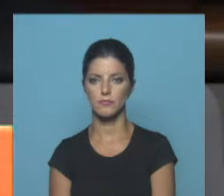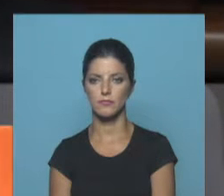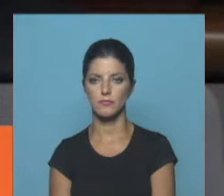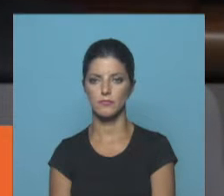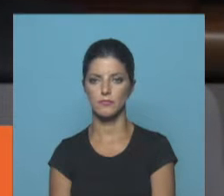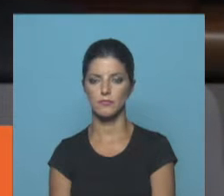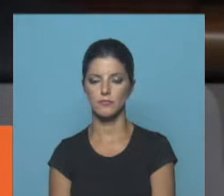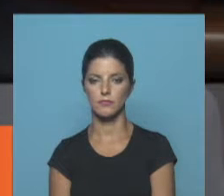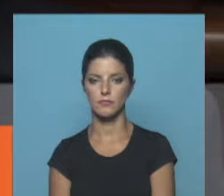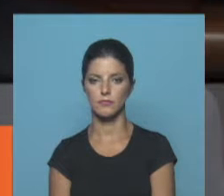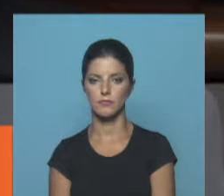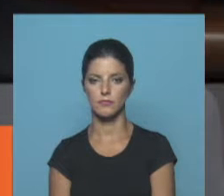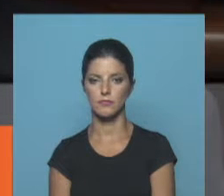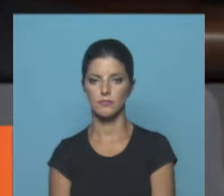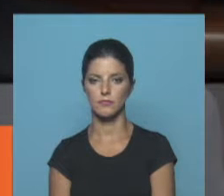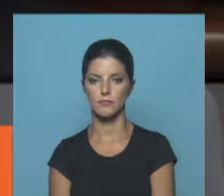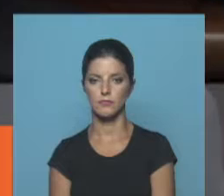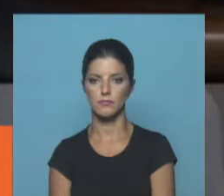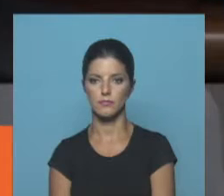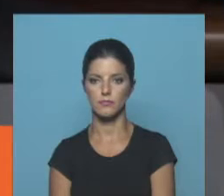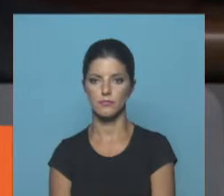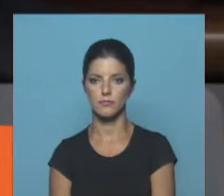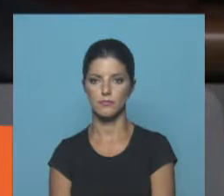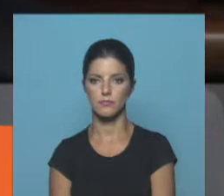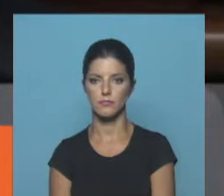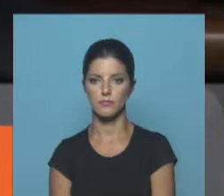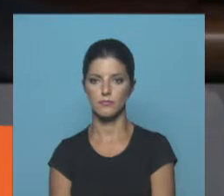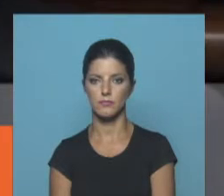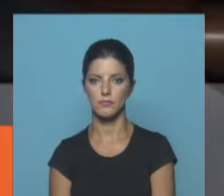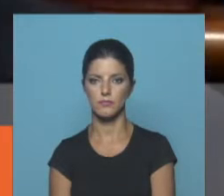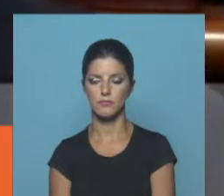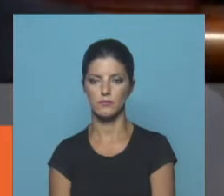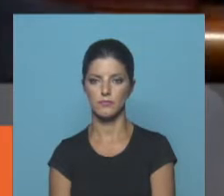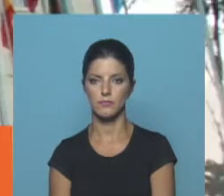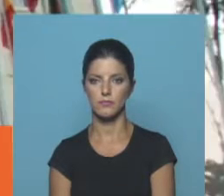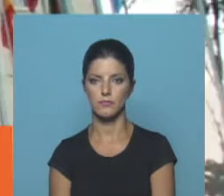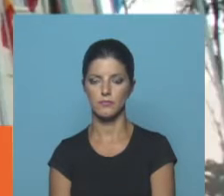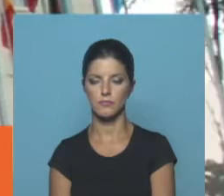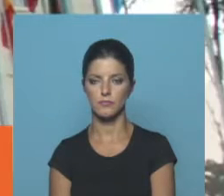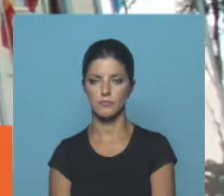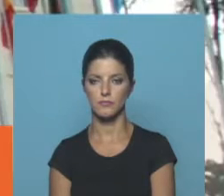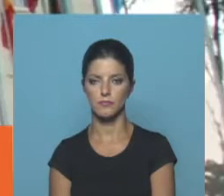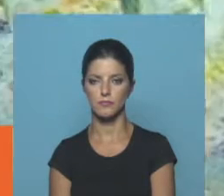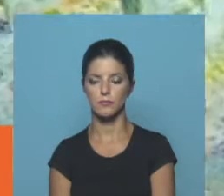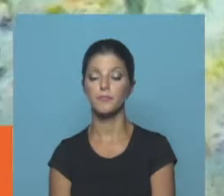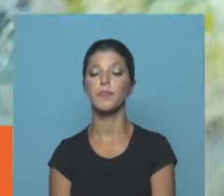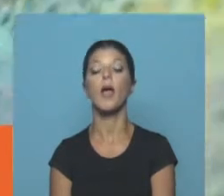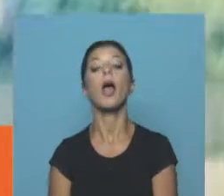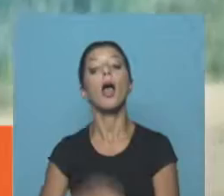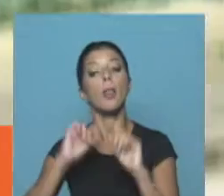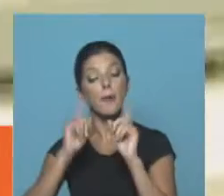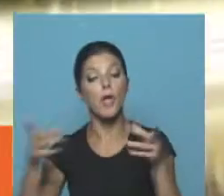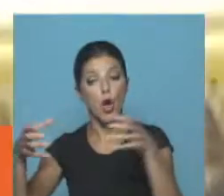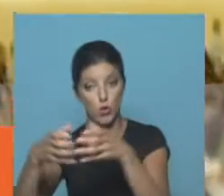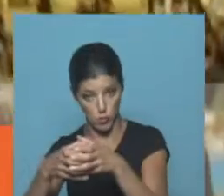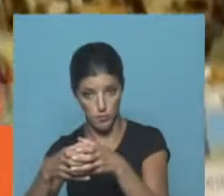based on religious discrimination, and this order is as well, so we will continue to challenge it. También, el alto comisionado